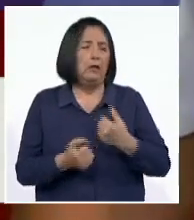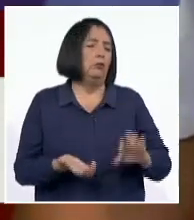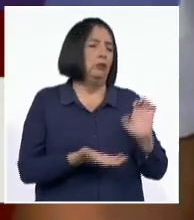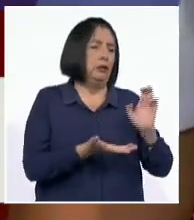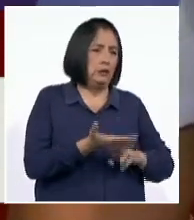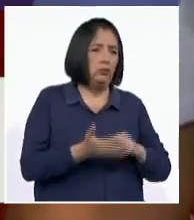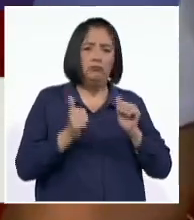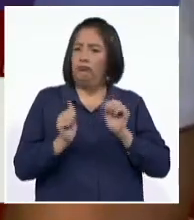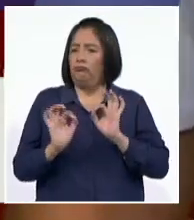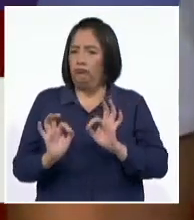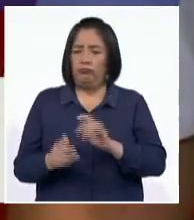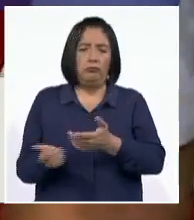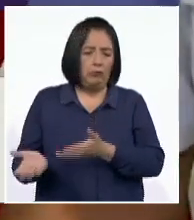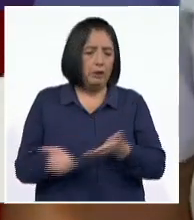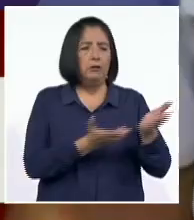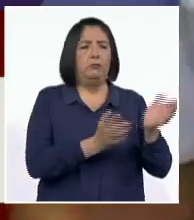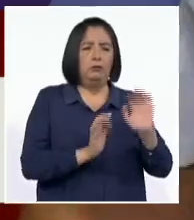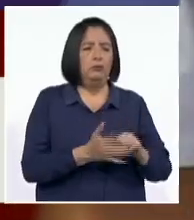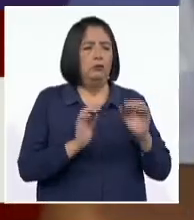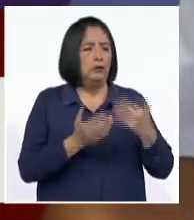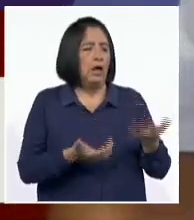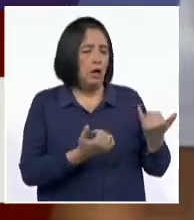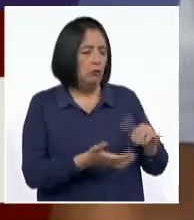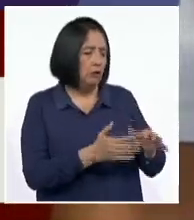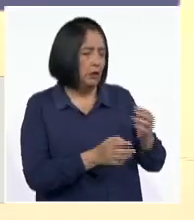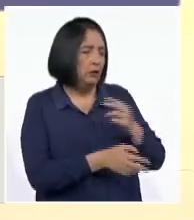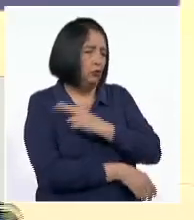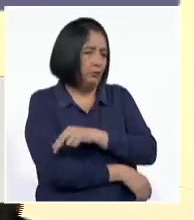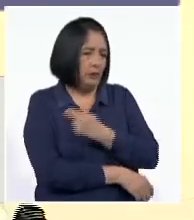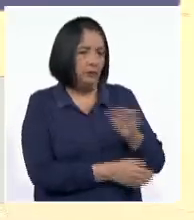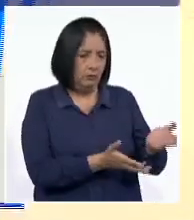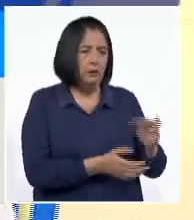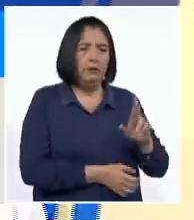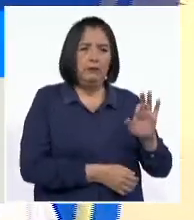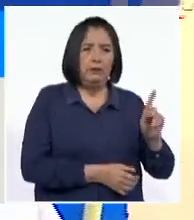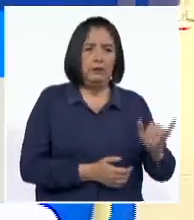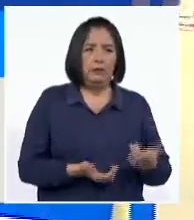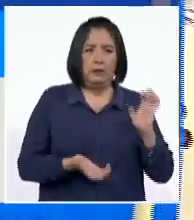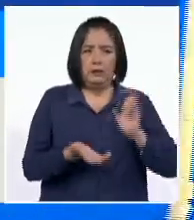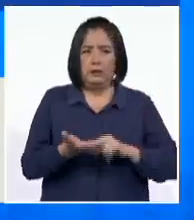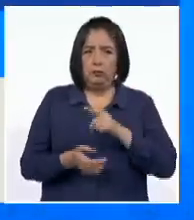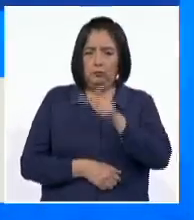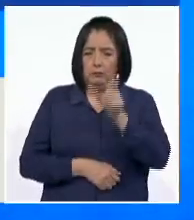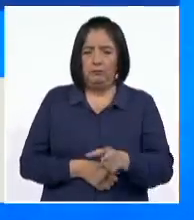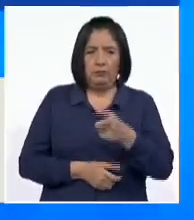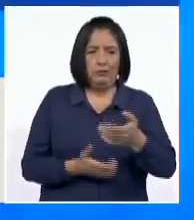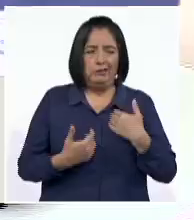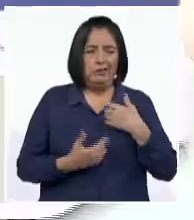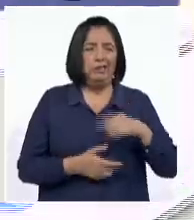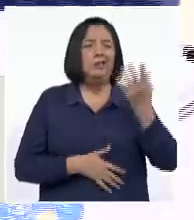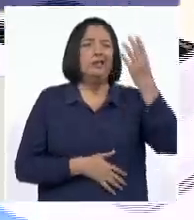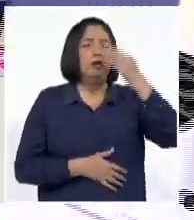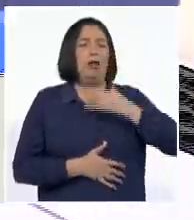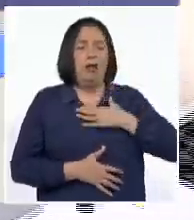Salud, oportunamente Salud lo ha trasladado y lo tiene en tratamiento en el Hospital Rebagliati. Según informó Salud, el paciente presenta un cuadro de